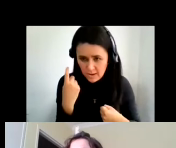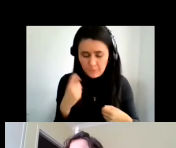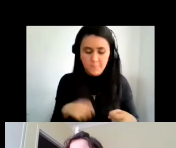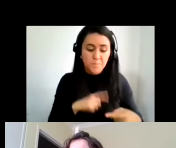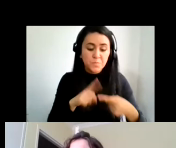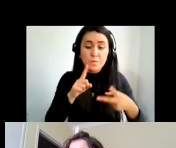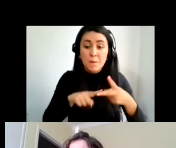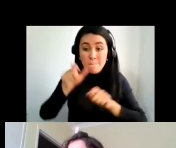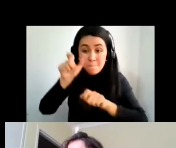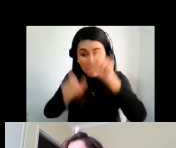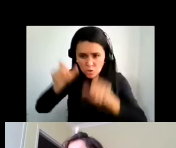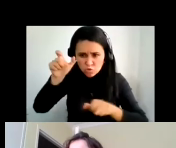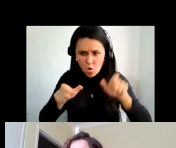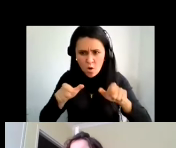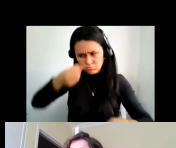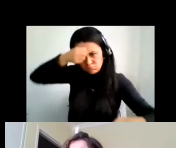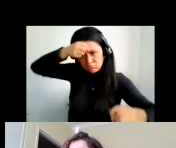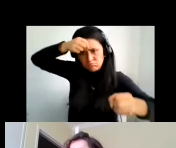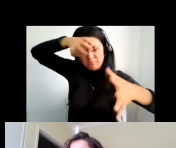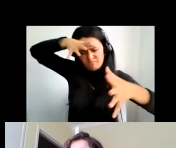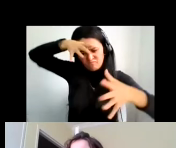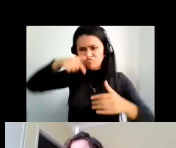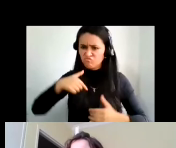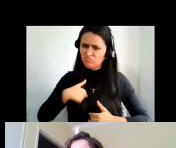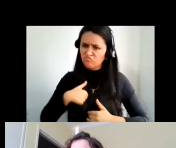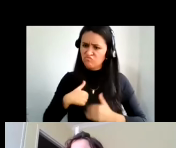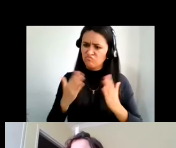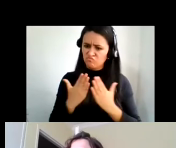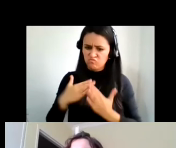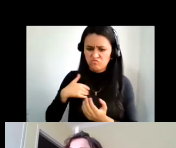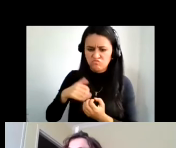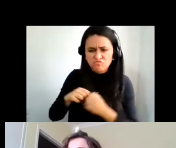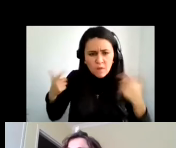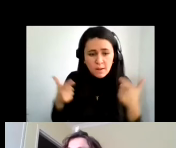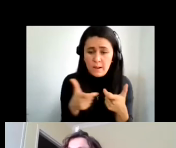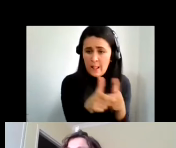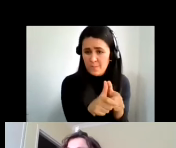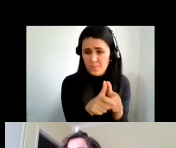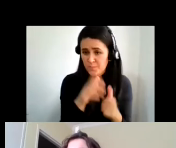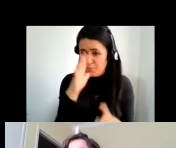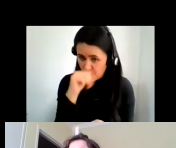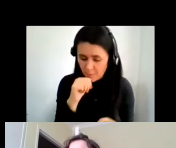personal cualificado, la escasez de productos.